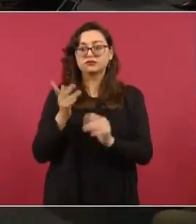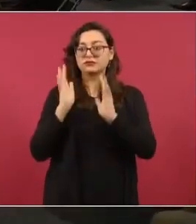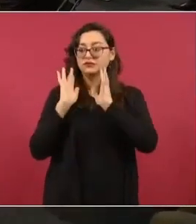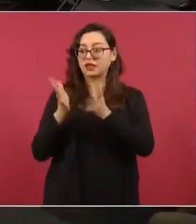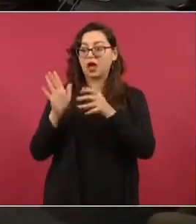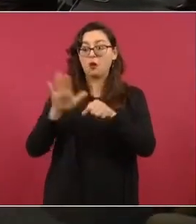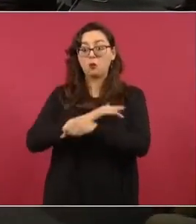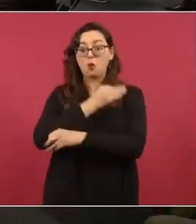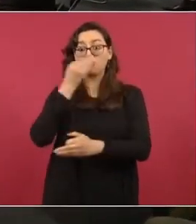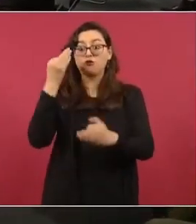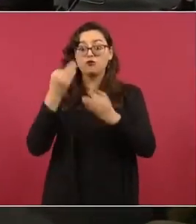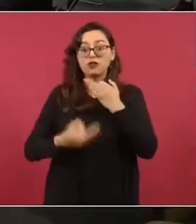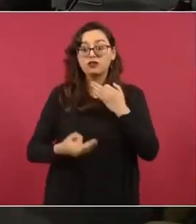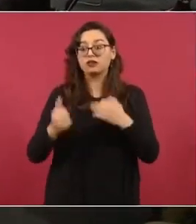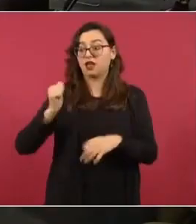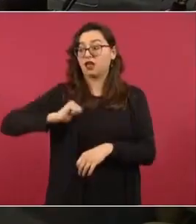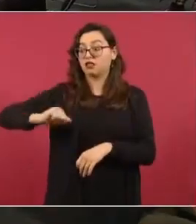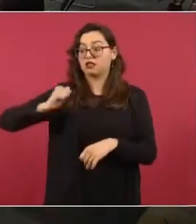glorioso,